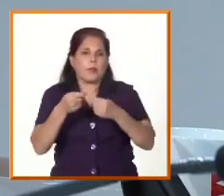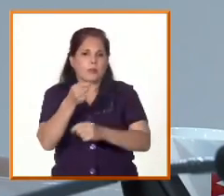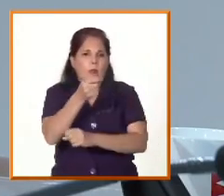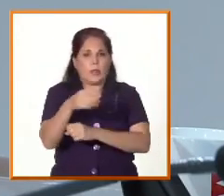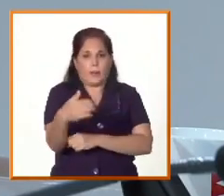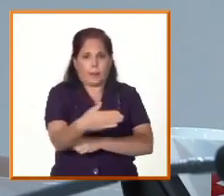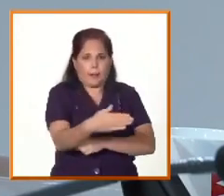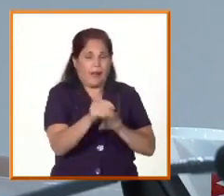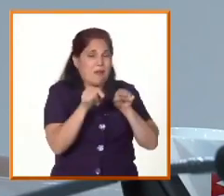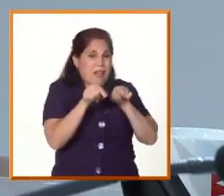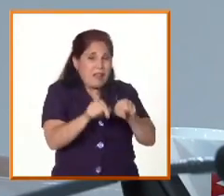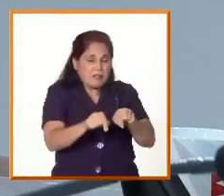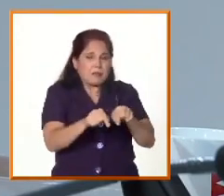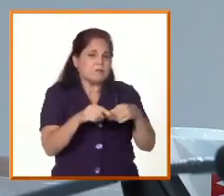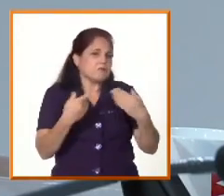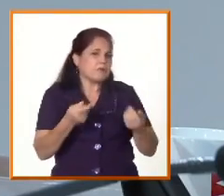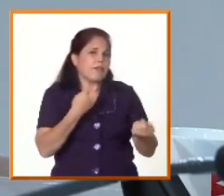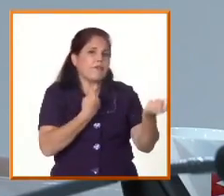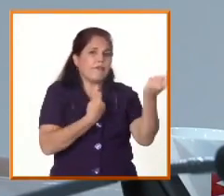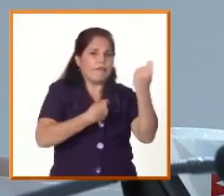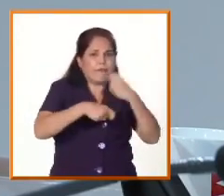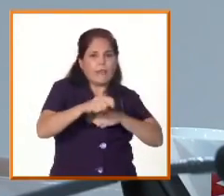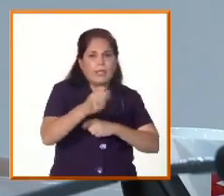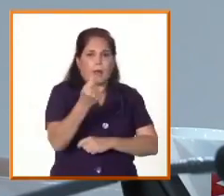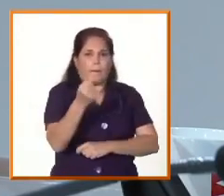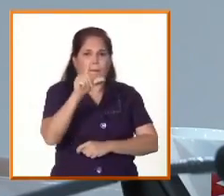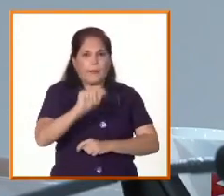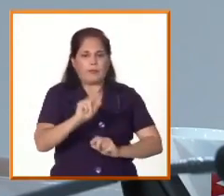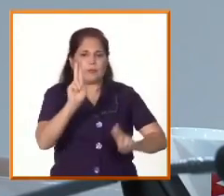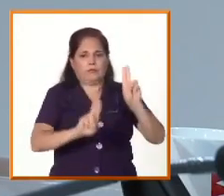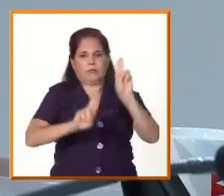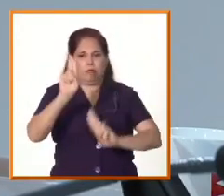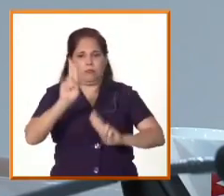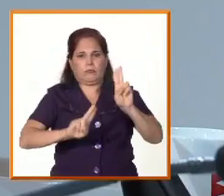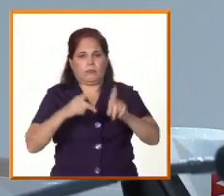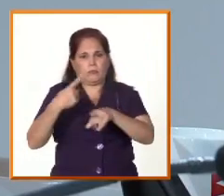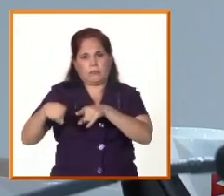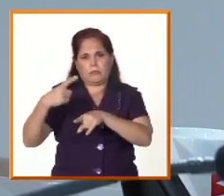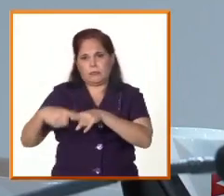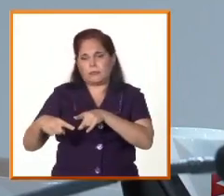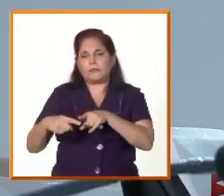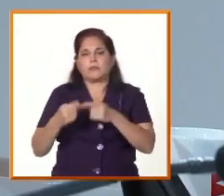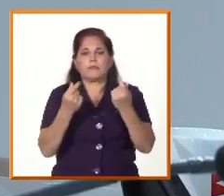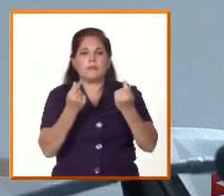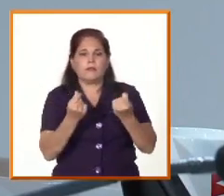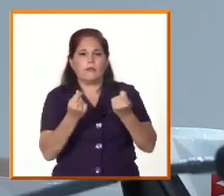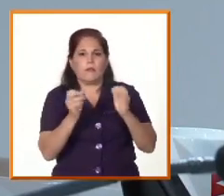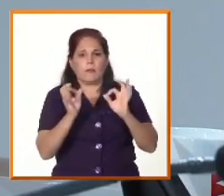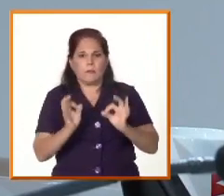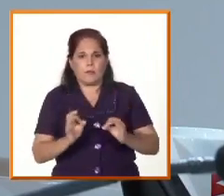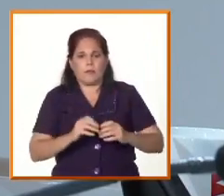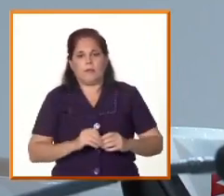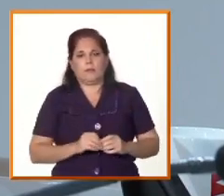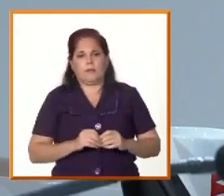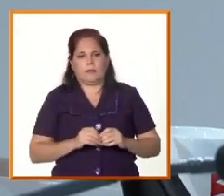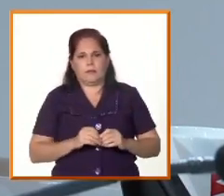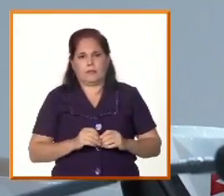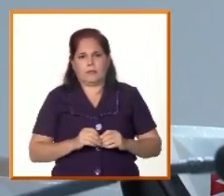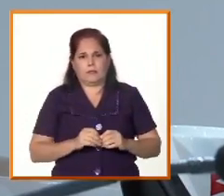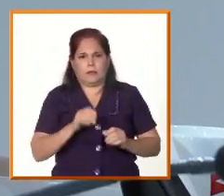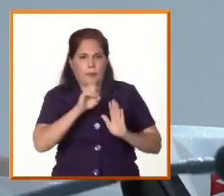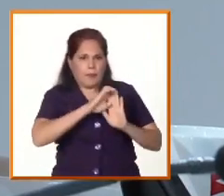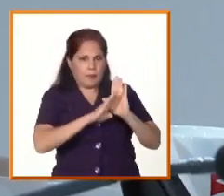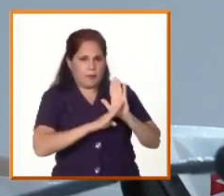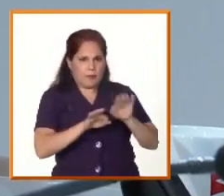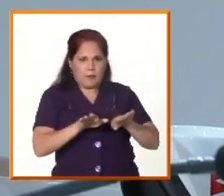pescado aplicando los conceptos de venta de precios por acuerdo a todos los productos y actores económicos a partir de esta medida